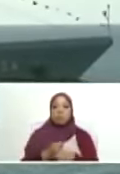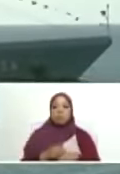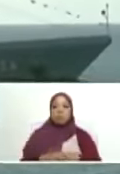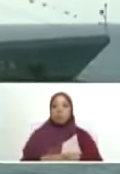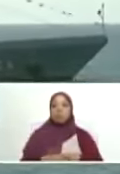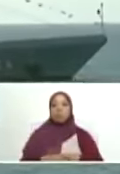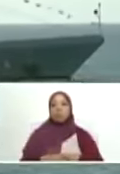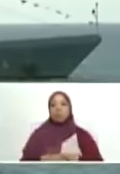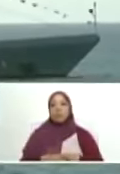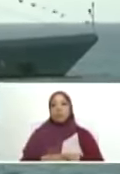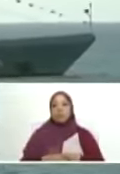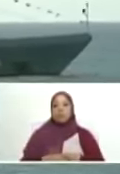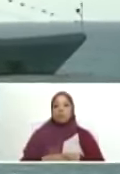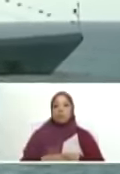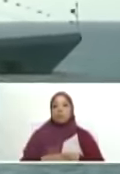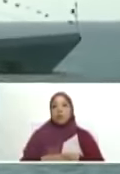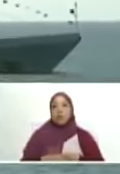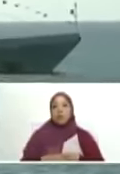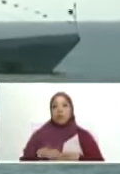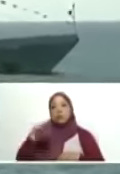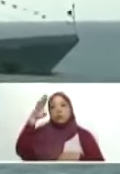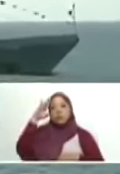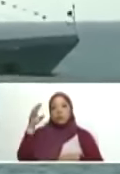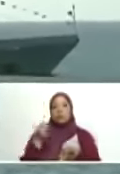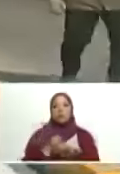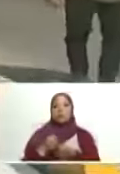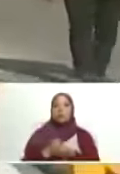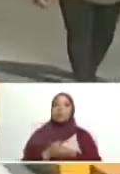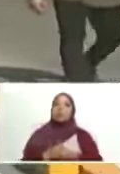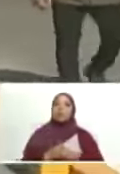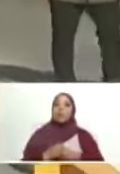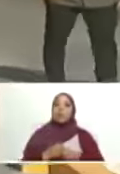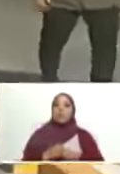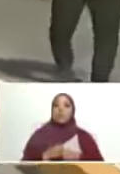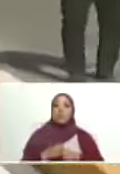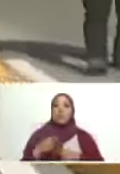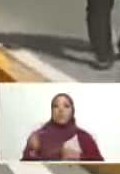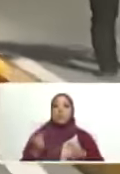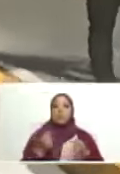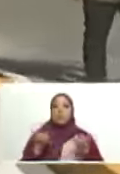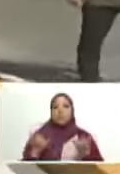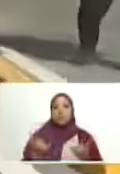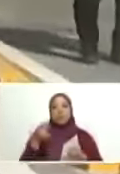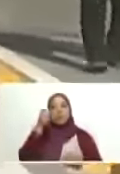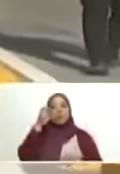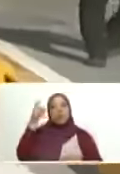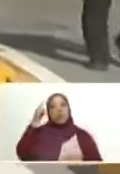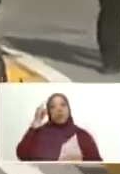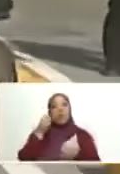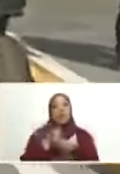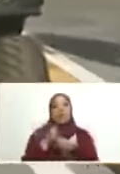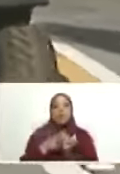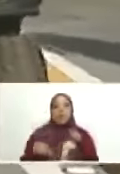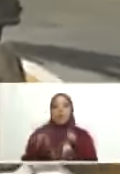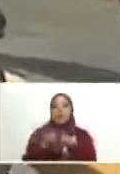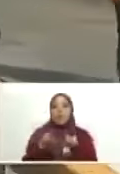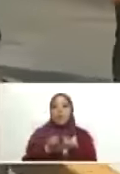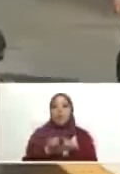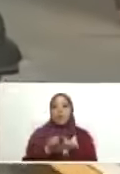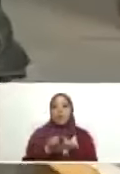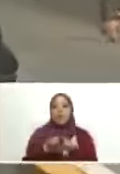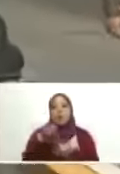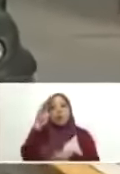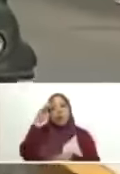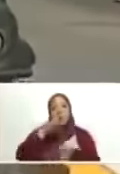ejercicio, vale. Mi saludo, bailoterapia. Los colectivos de actividad física que normalmente hacen vida en la zona, igual que parques